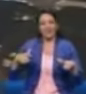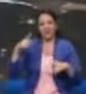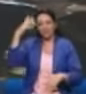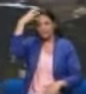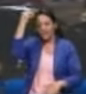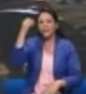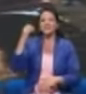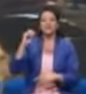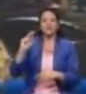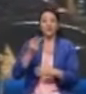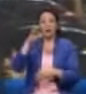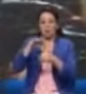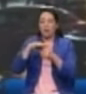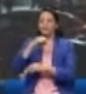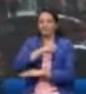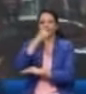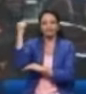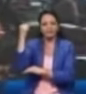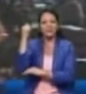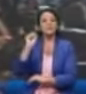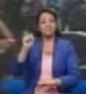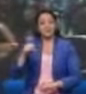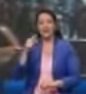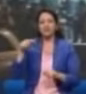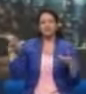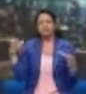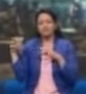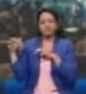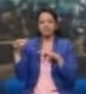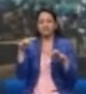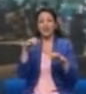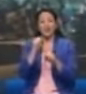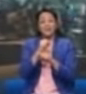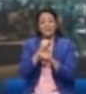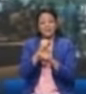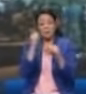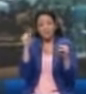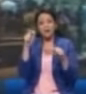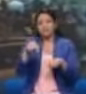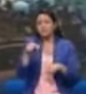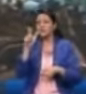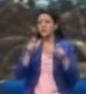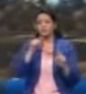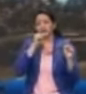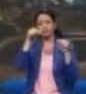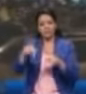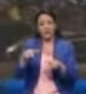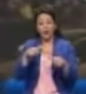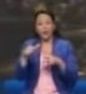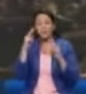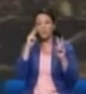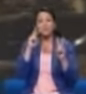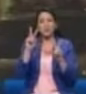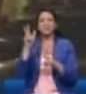esta segunda vuelta. Ellos se han reunido aquí desde muy temprano, también algunas personas, y como ustedes